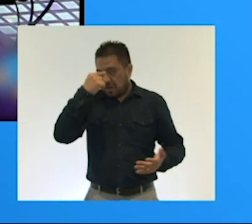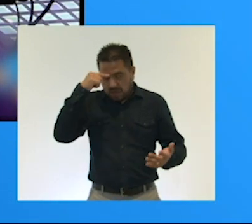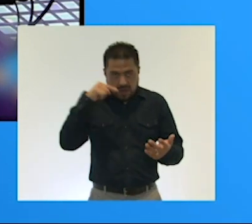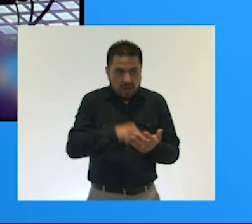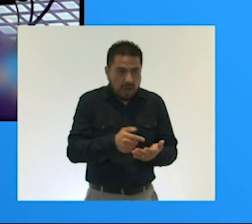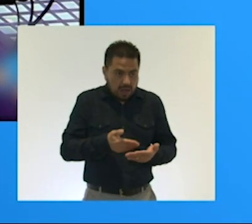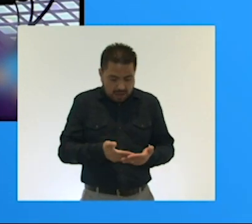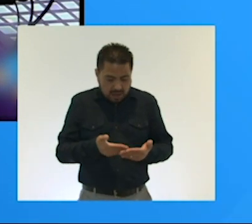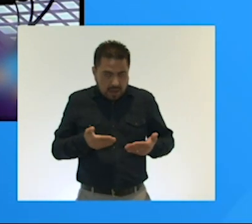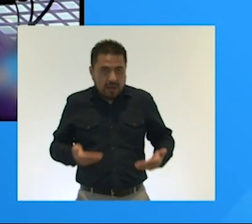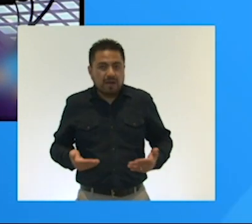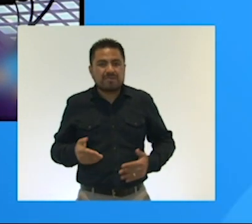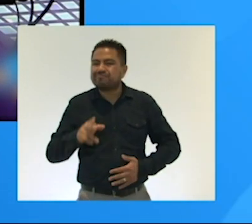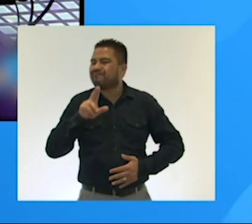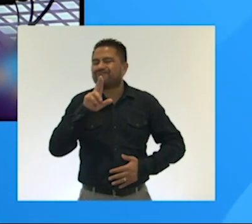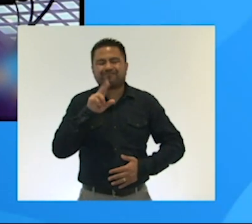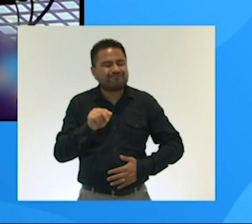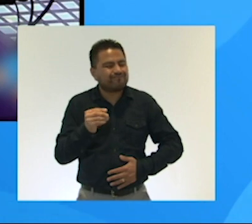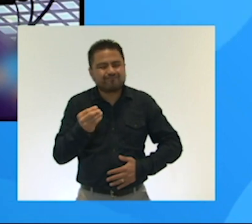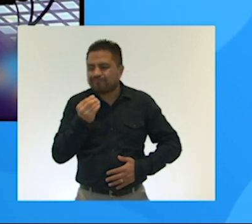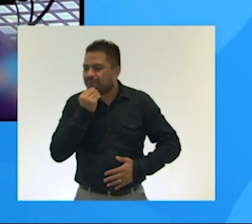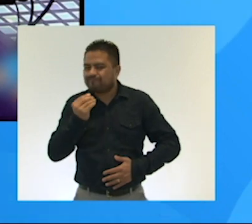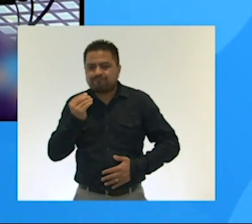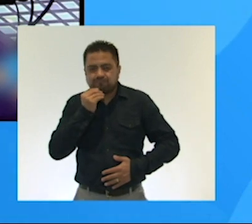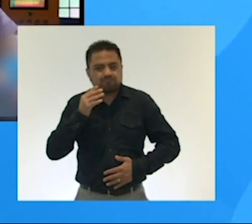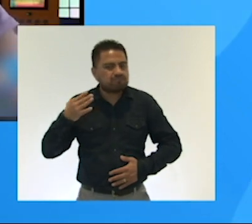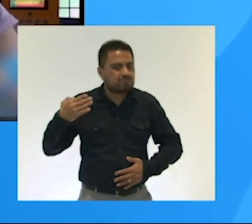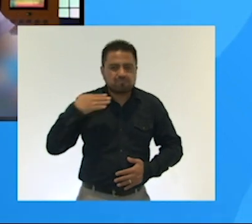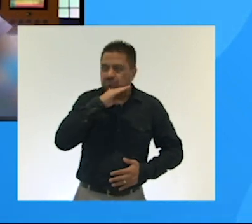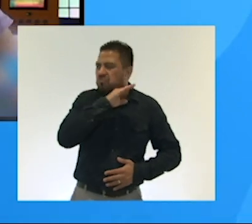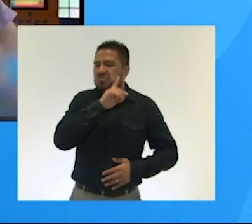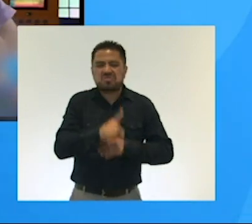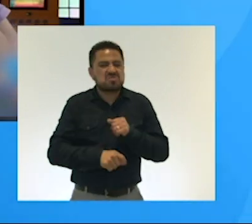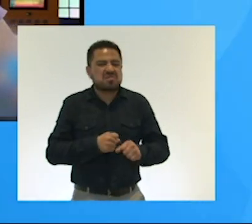esta temporada no vamos a comer pozole.